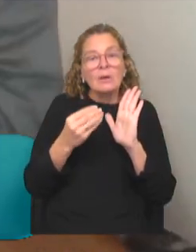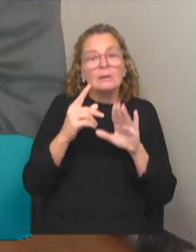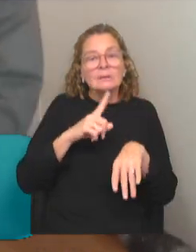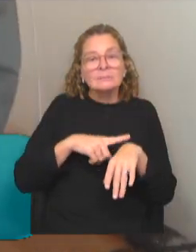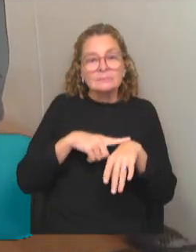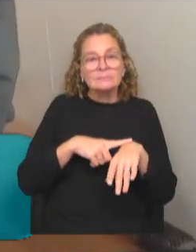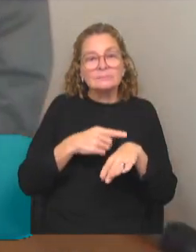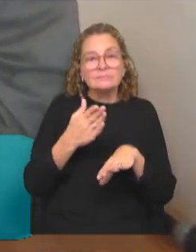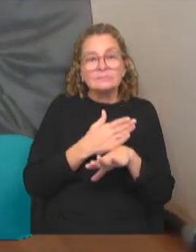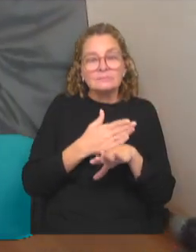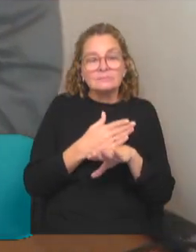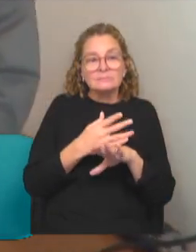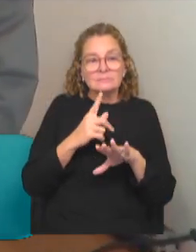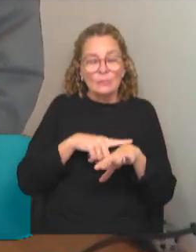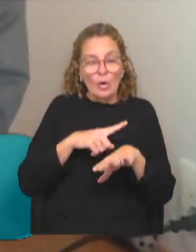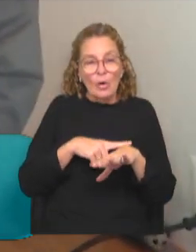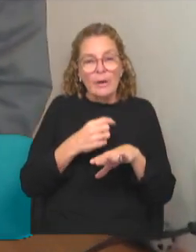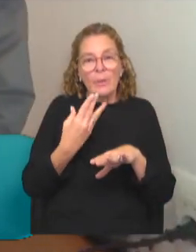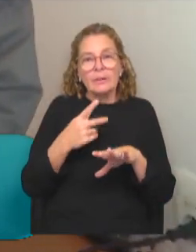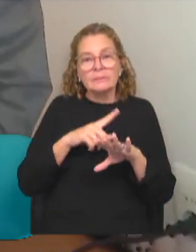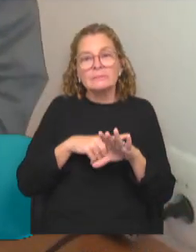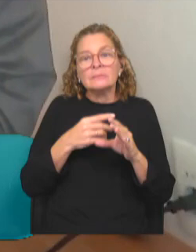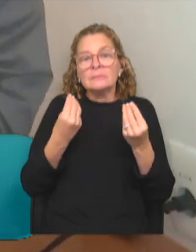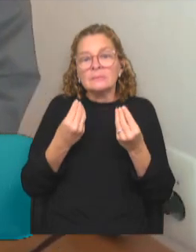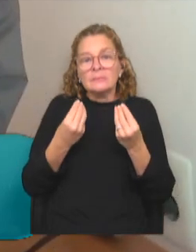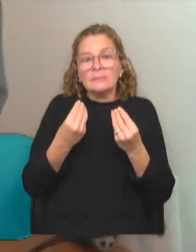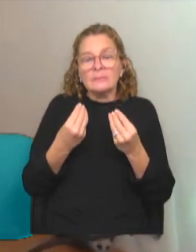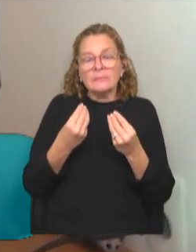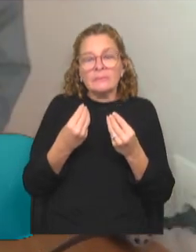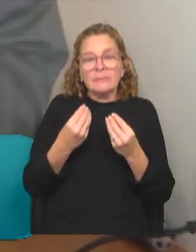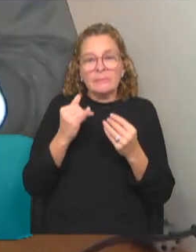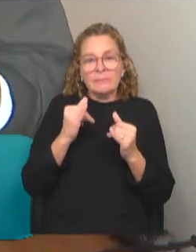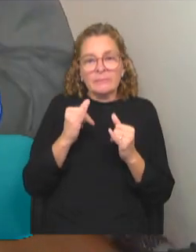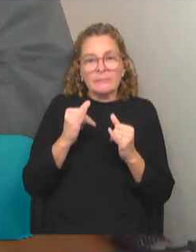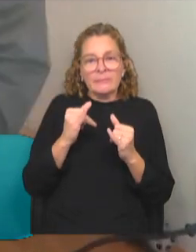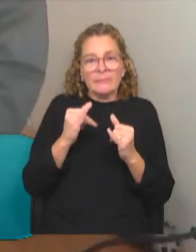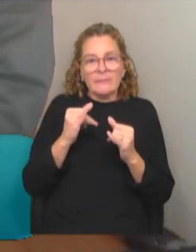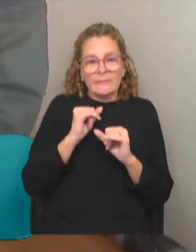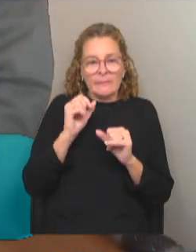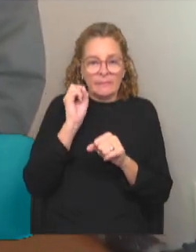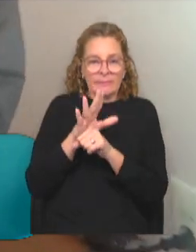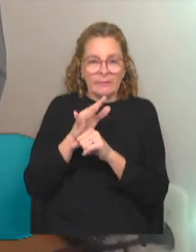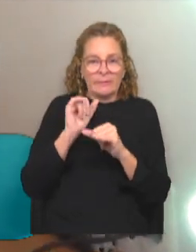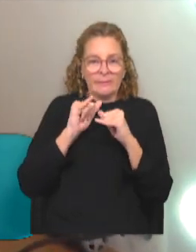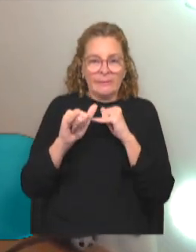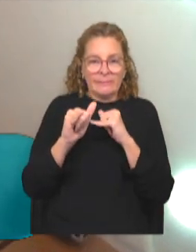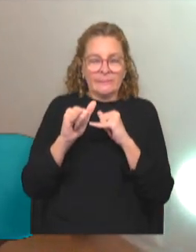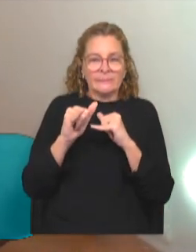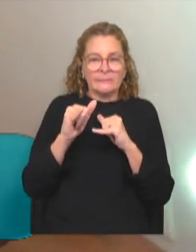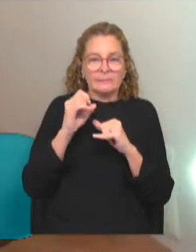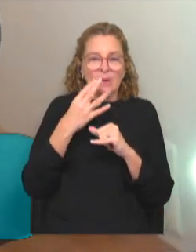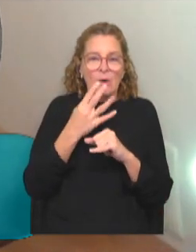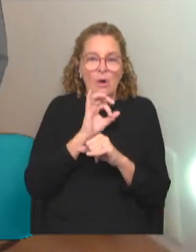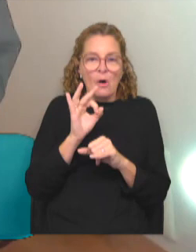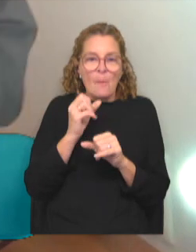tiempo anticipado? ¿Cuánto tiempo? ¿Cómo es? Sí, pueden mandar mensajes por WhatsApp, o